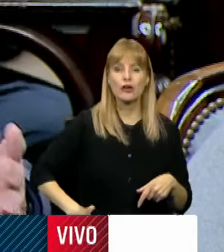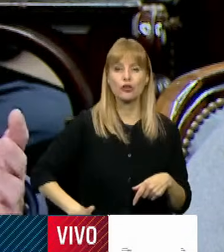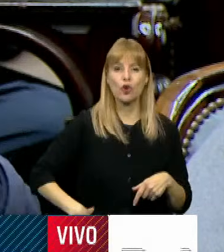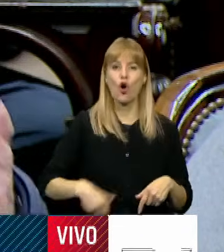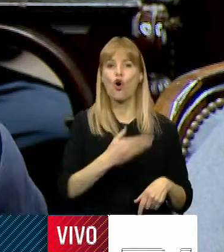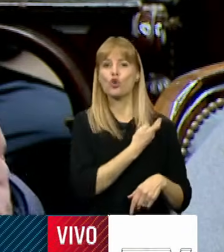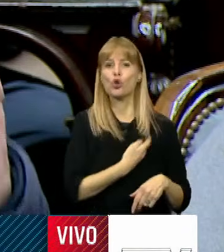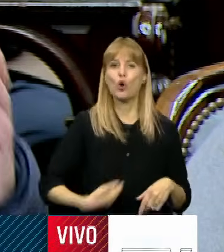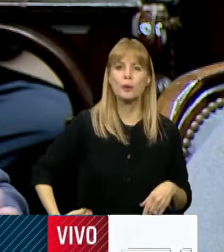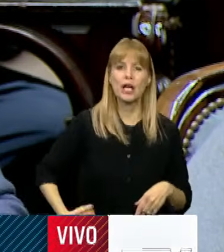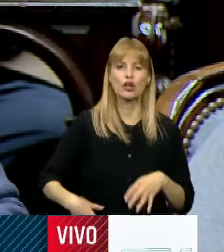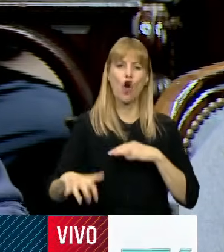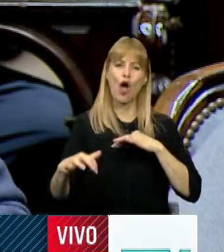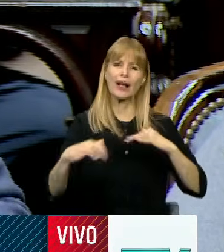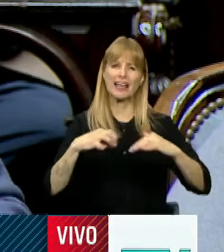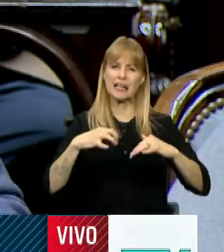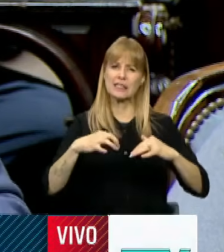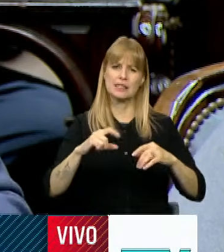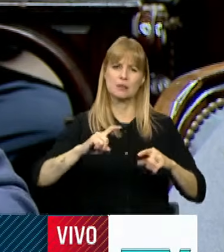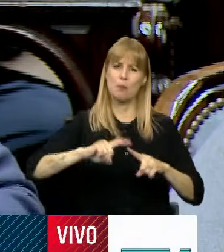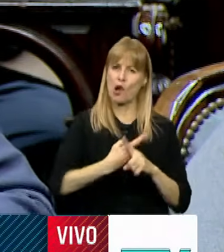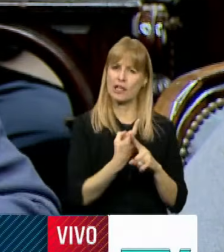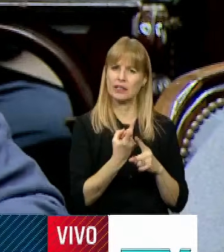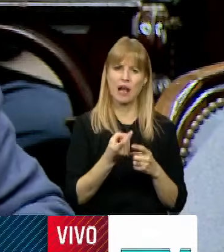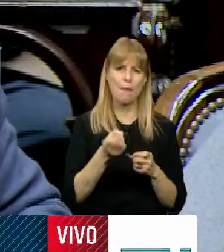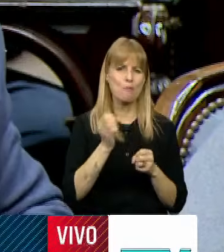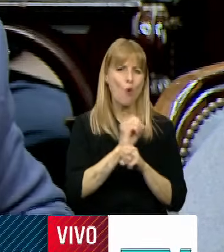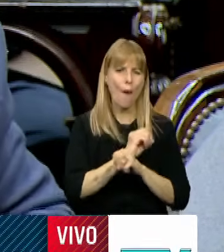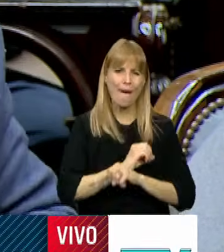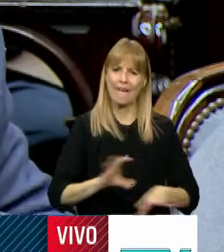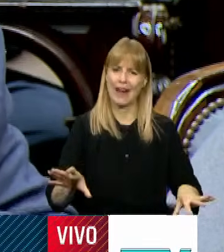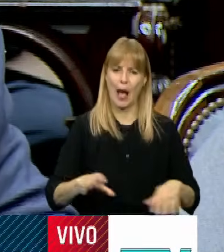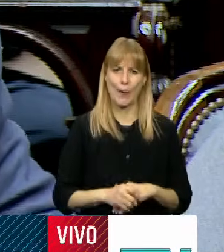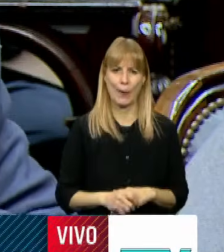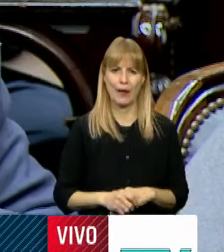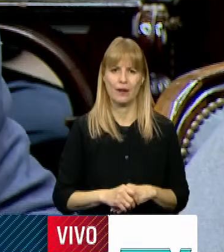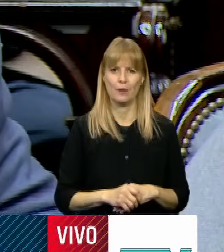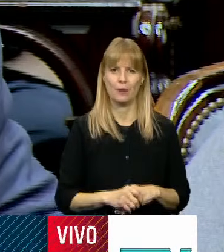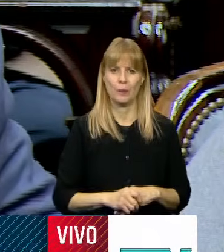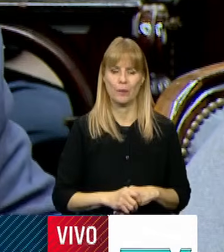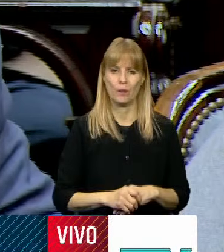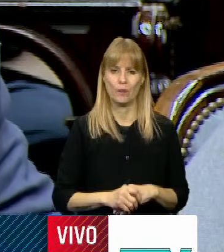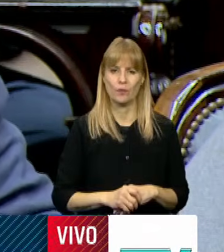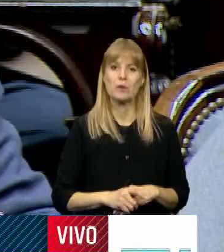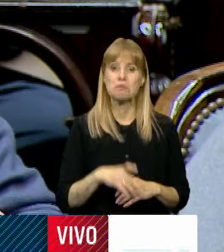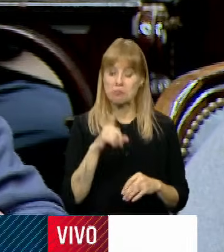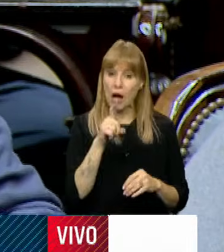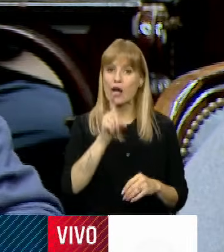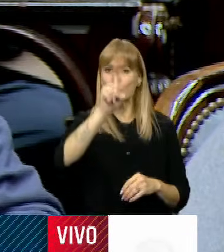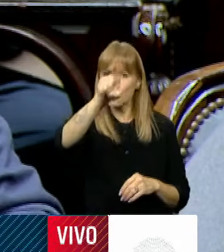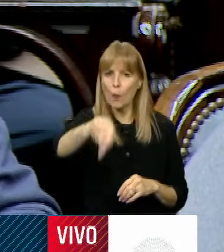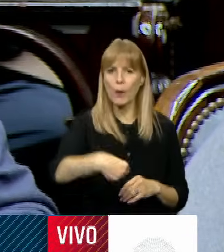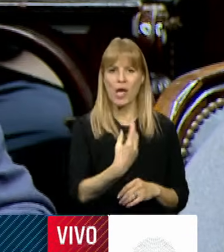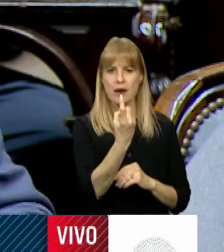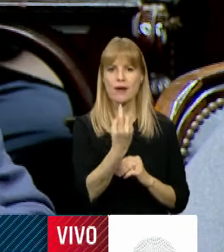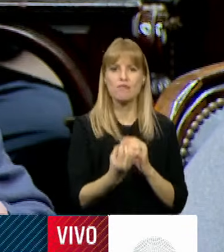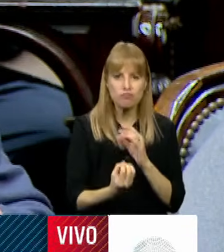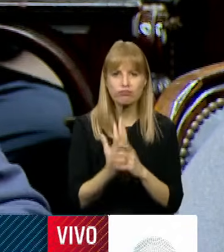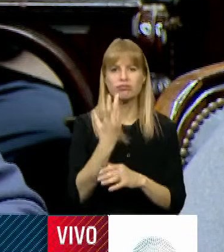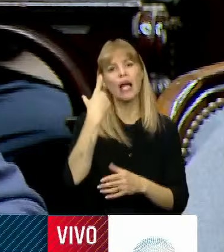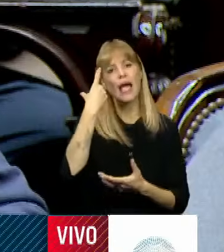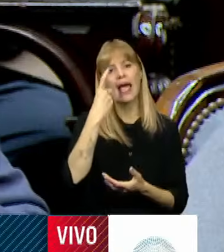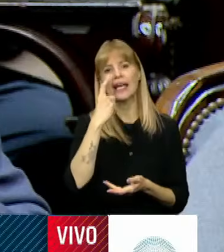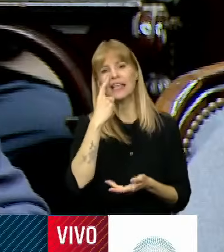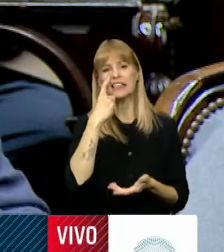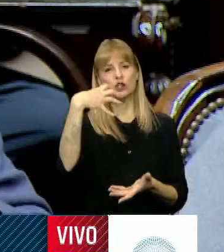una grave crisis política alrededor de este tema. Porque para eso fue creada la institución